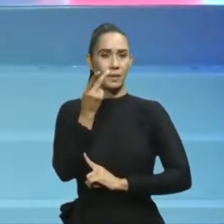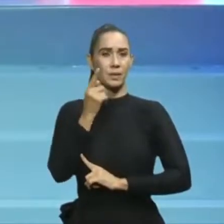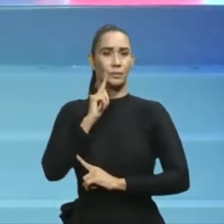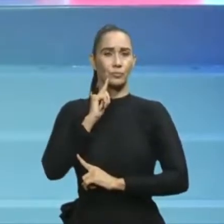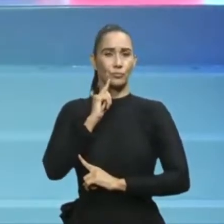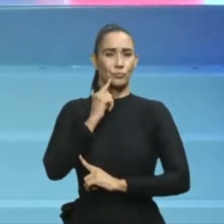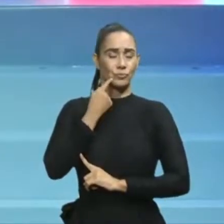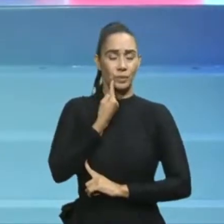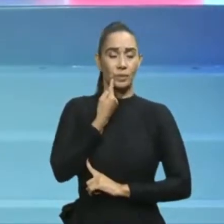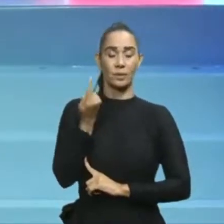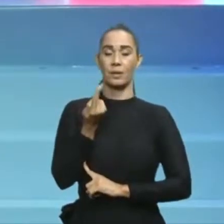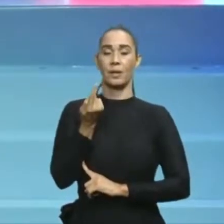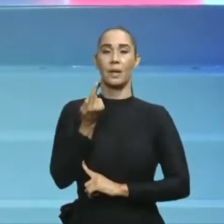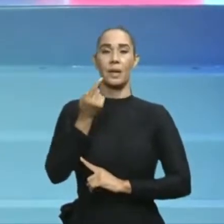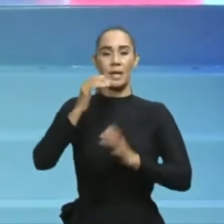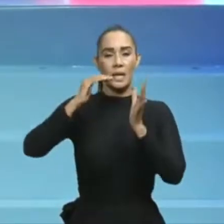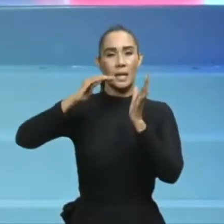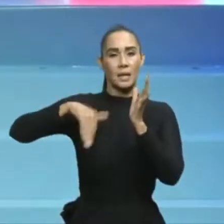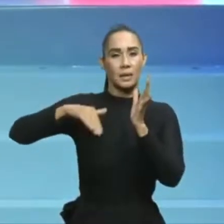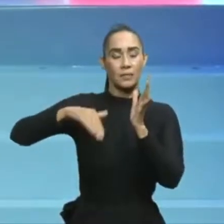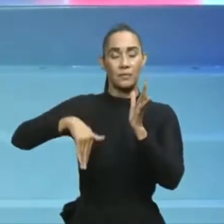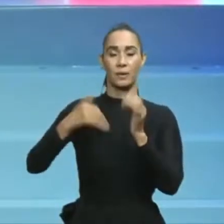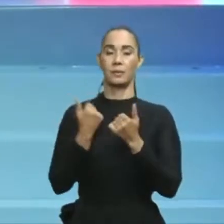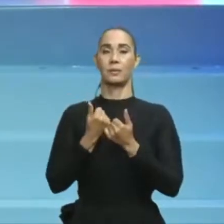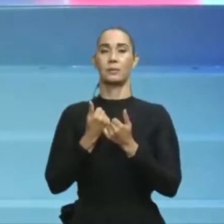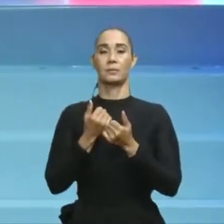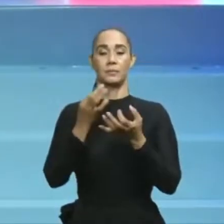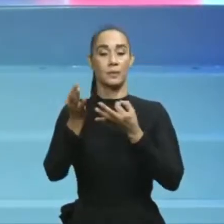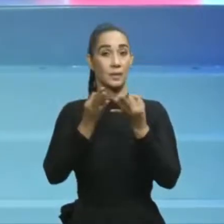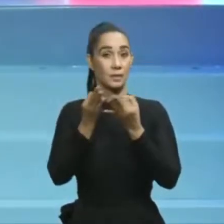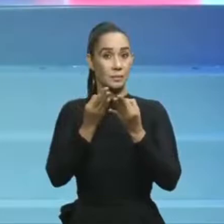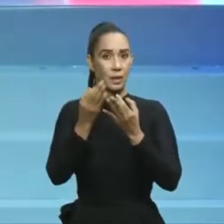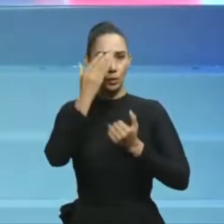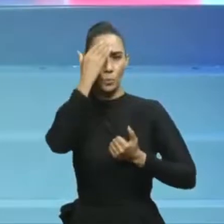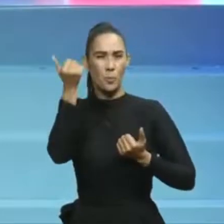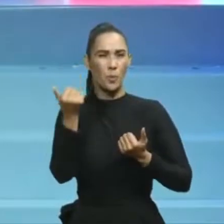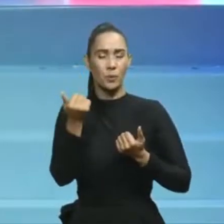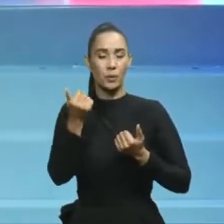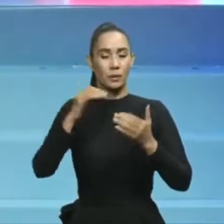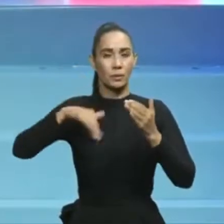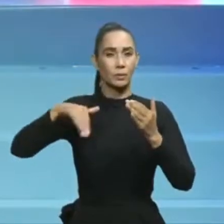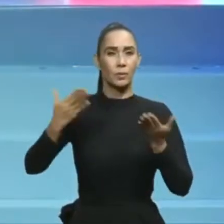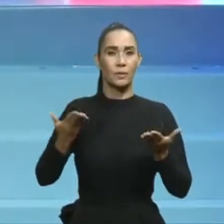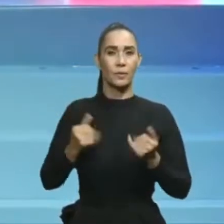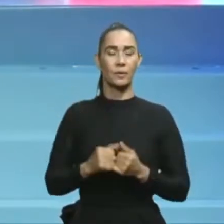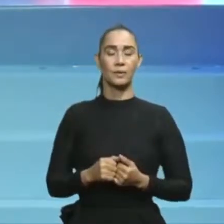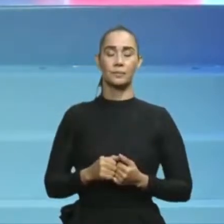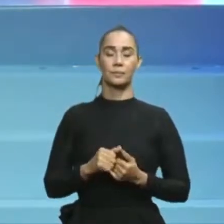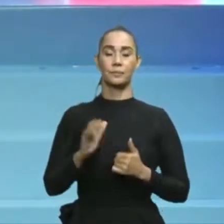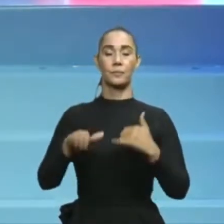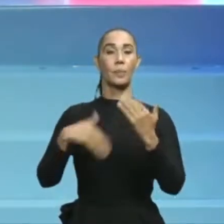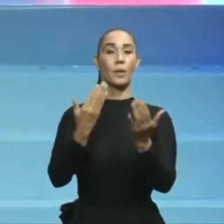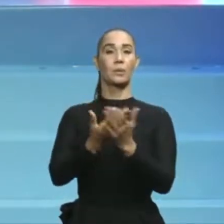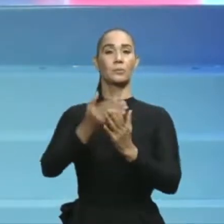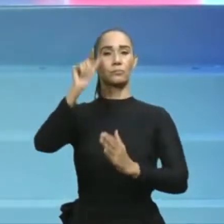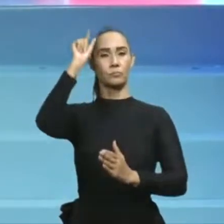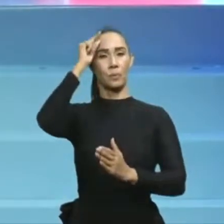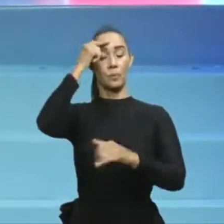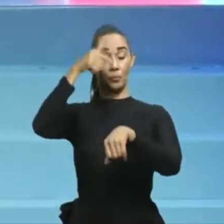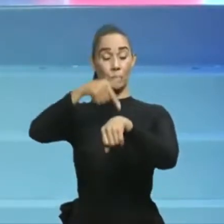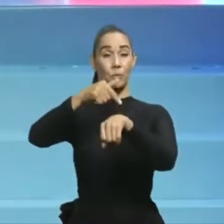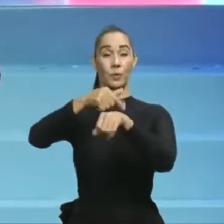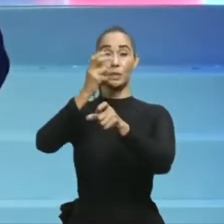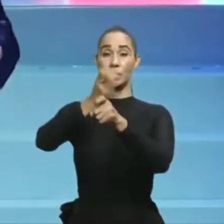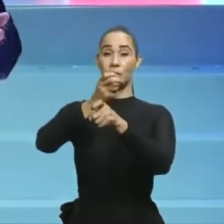lo que aún no hemos podido conseguir explicando las razones llegamos al gobierno en momentos muy complicados